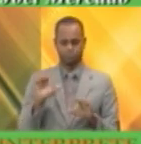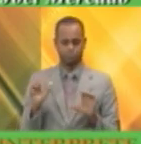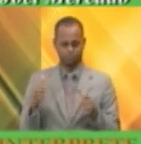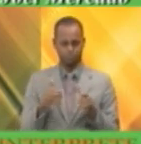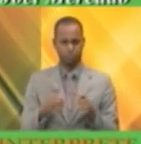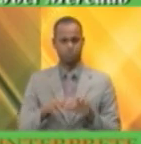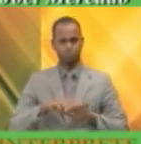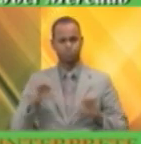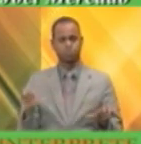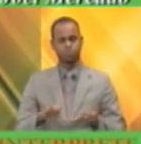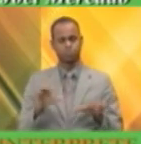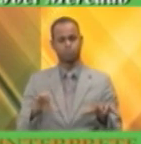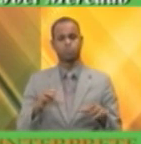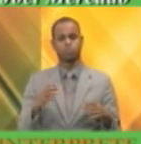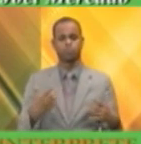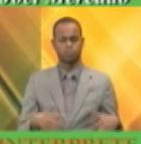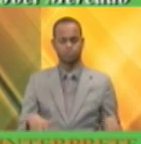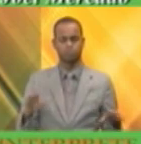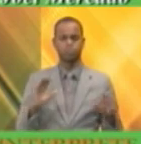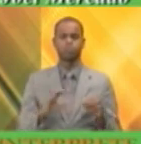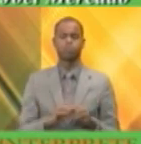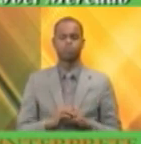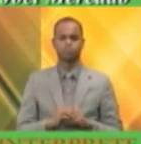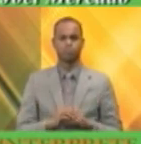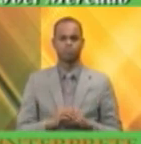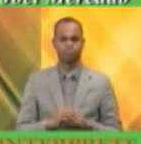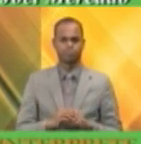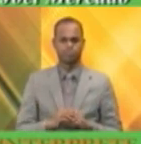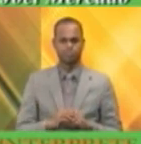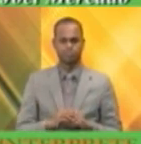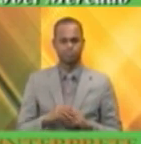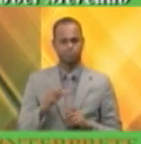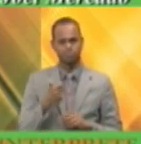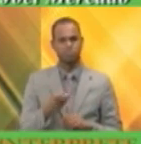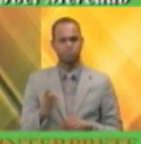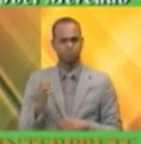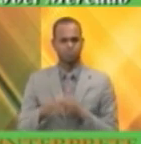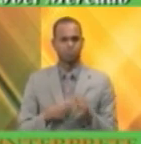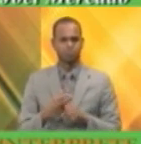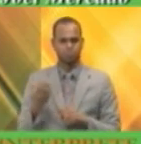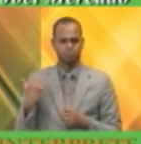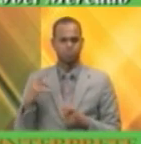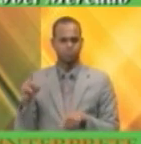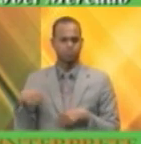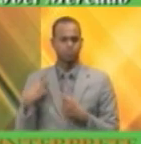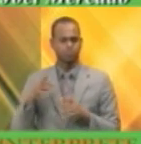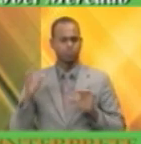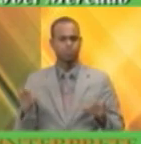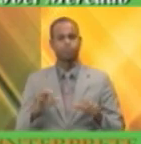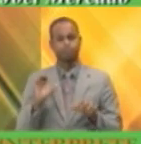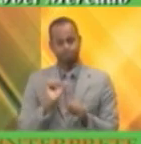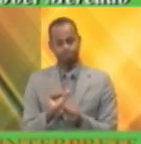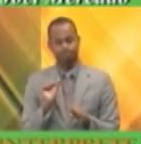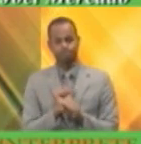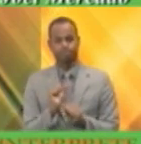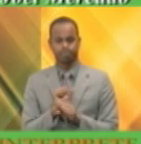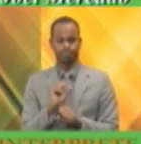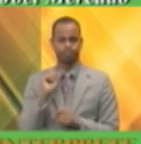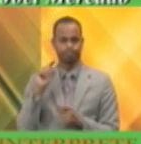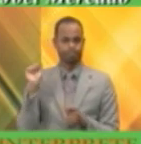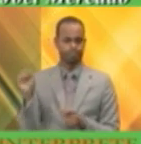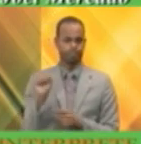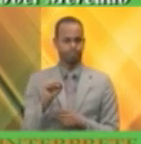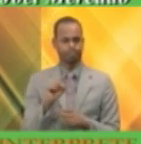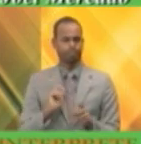está funcionando ya desde hace varios años y que está trabajando en las